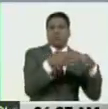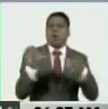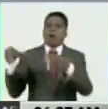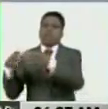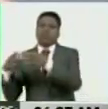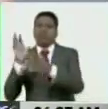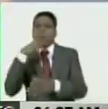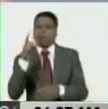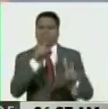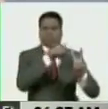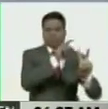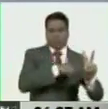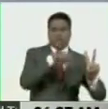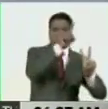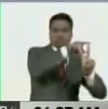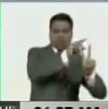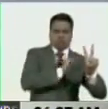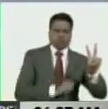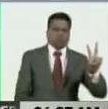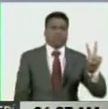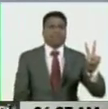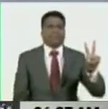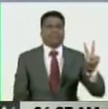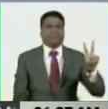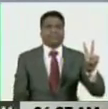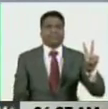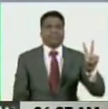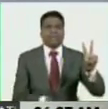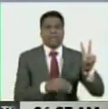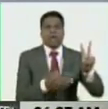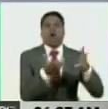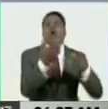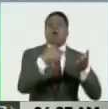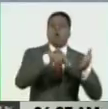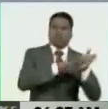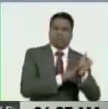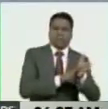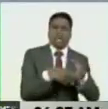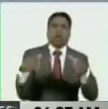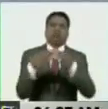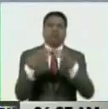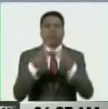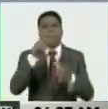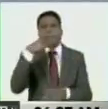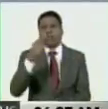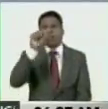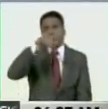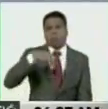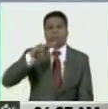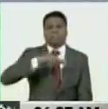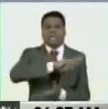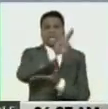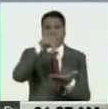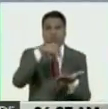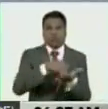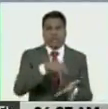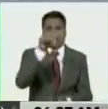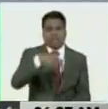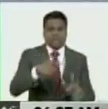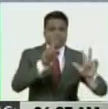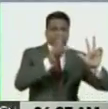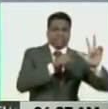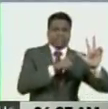renovación exclusivamente renovarían las organizaciones políticas nacionales.